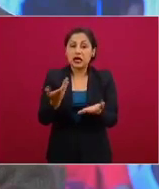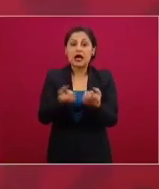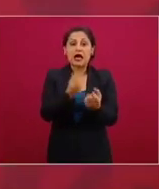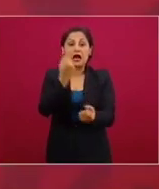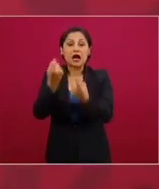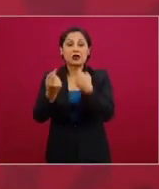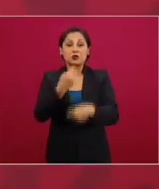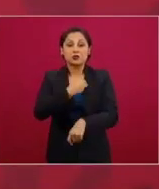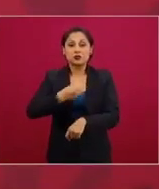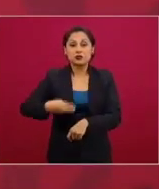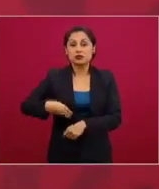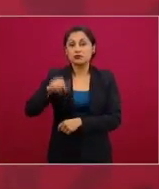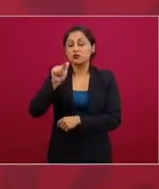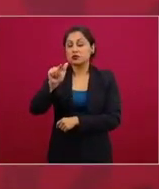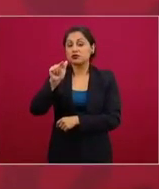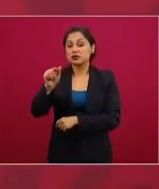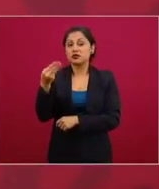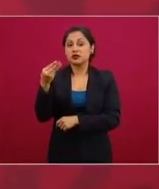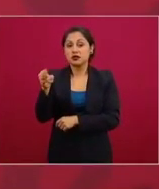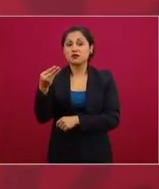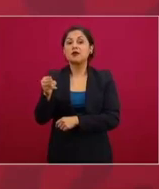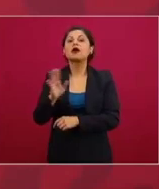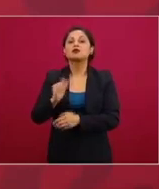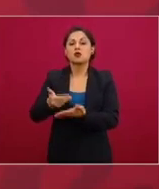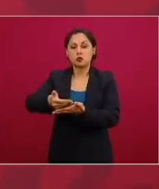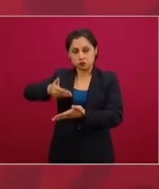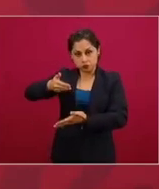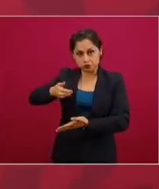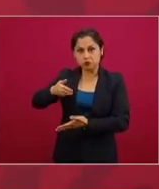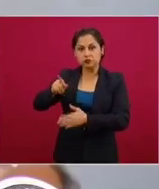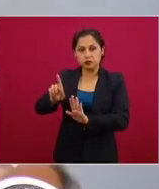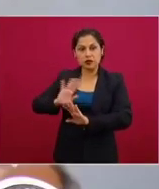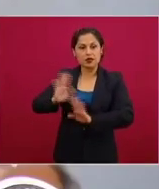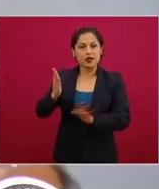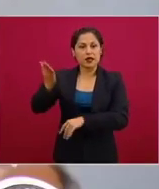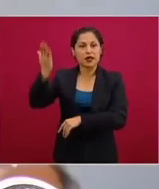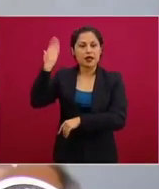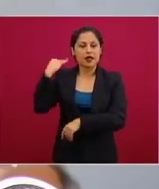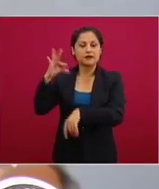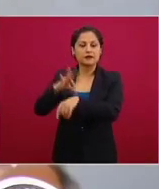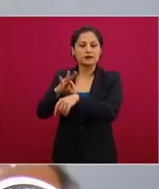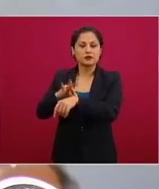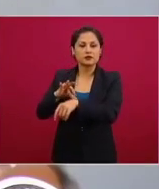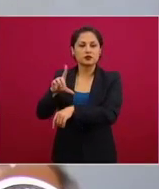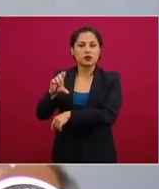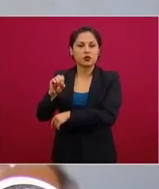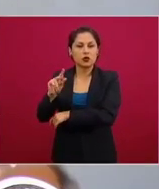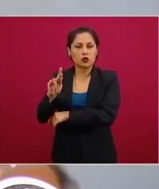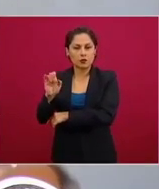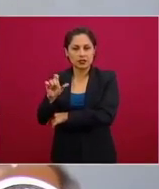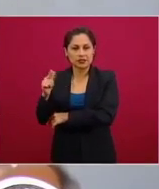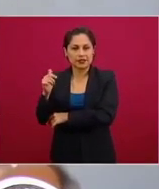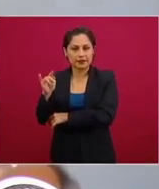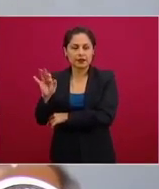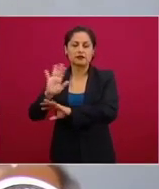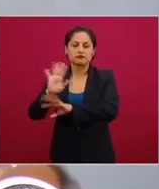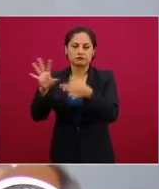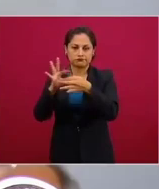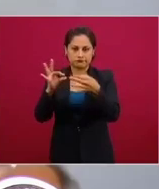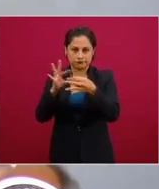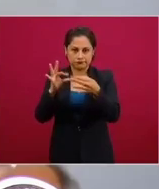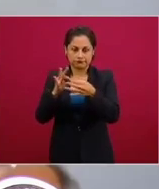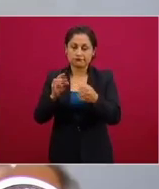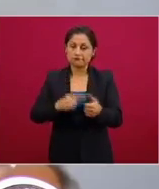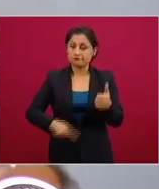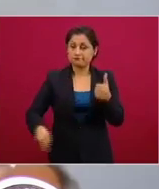municipios definidos como libres de riesgo. Se los dijo, acaba no. Acaba de señalar el doctor López-Gatell. Se los dijo, no. 17 de mayo, primero de lo junio. Lo primero. Ya lo están dando es